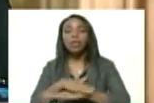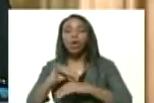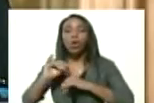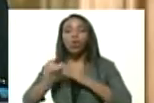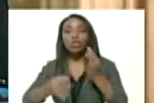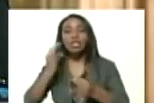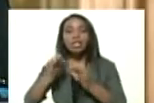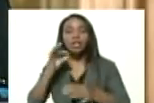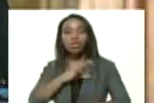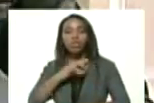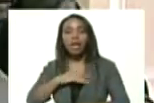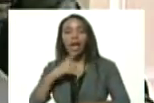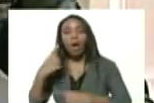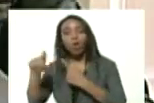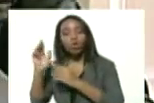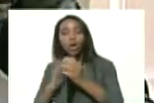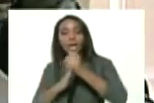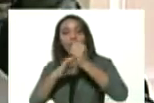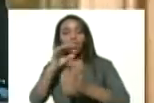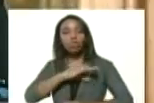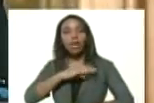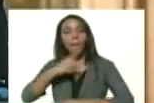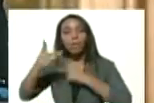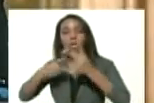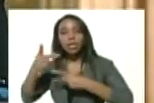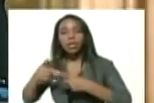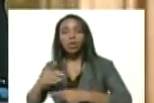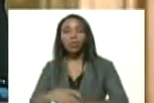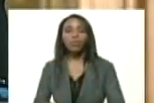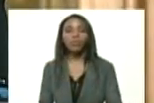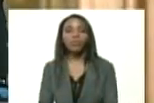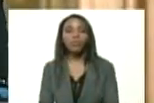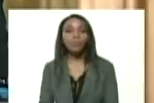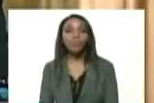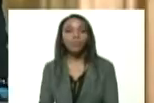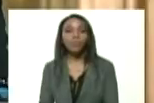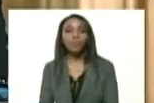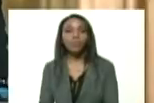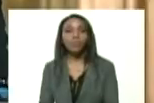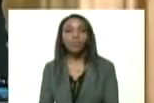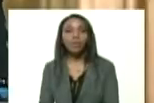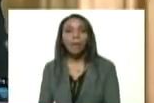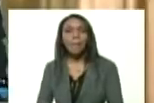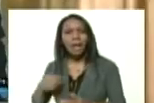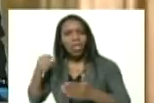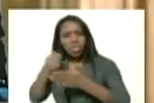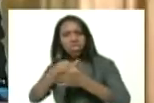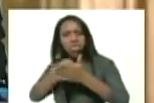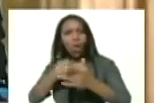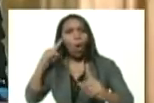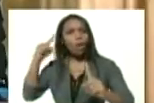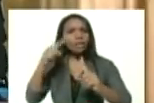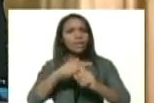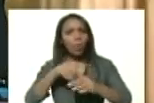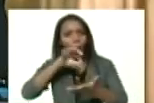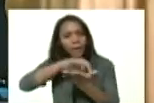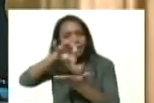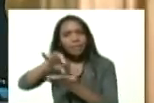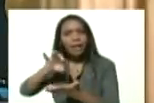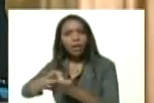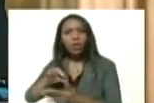sociales políticos militares de venezuela para atacar objetivos estratégicos